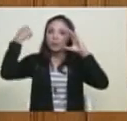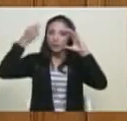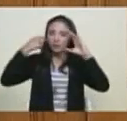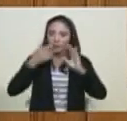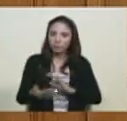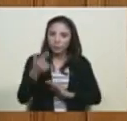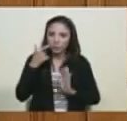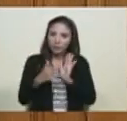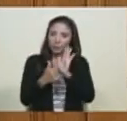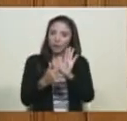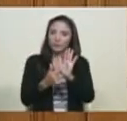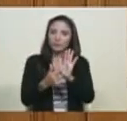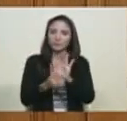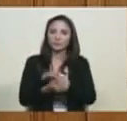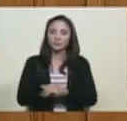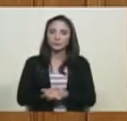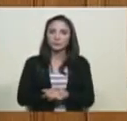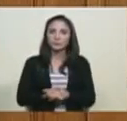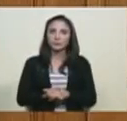importantes.